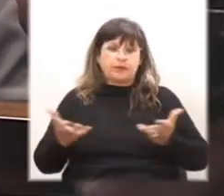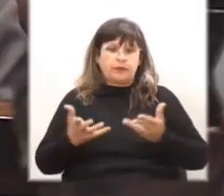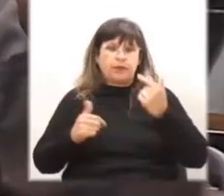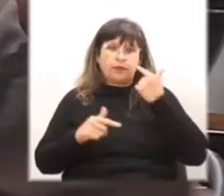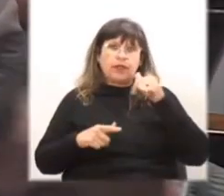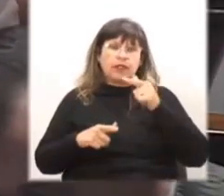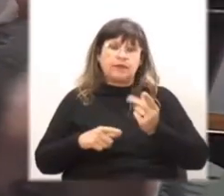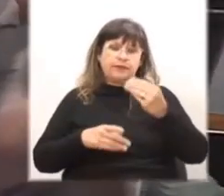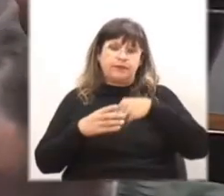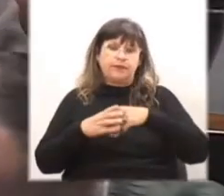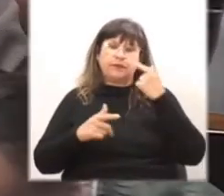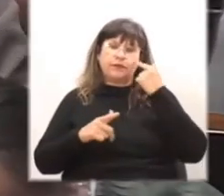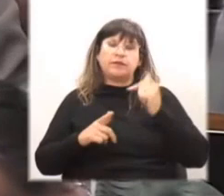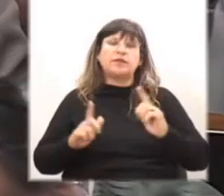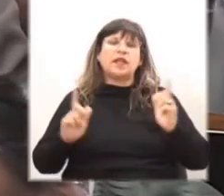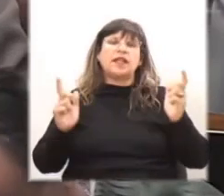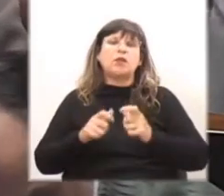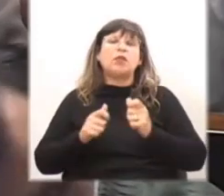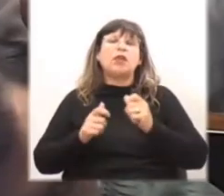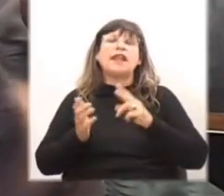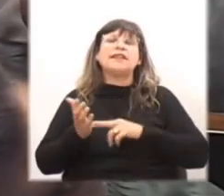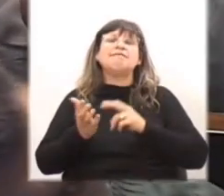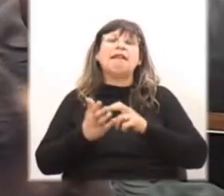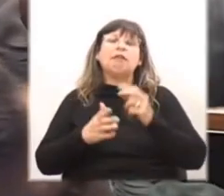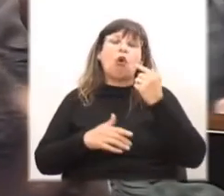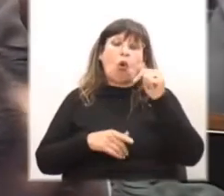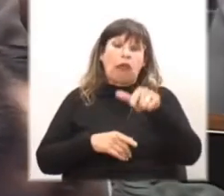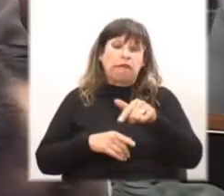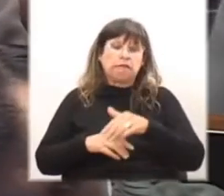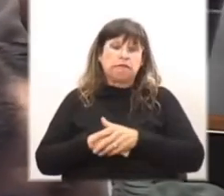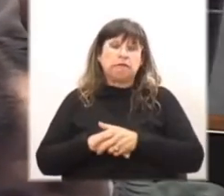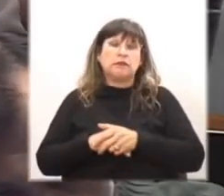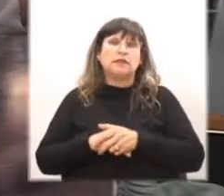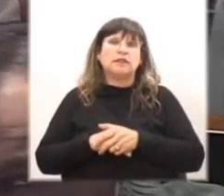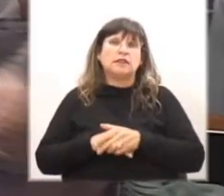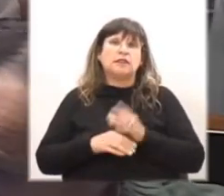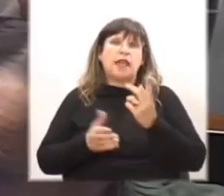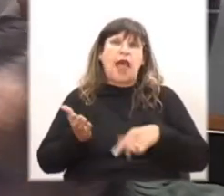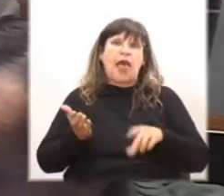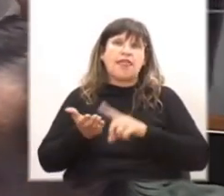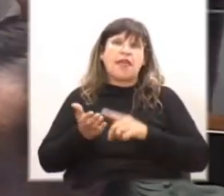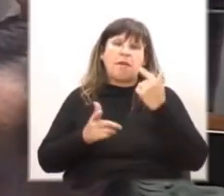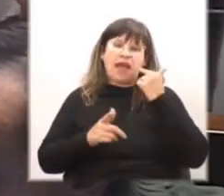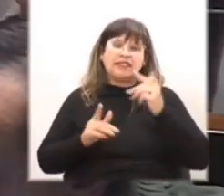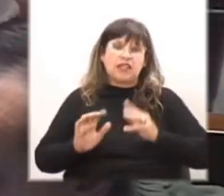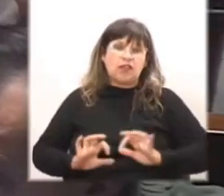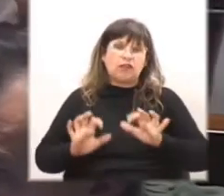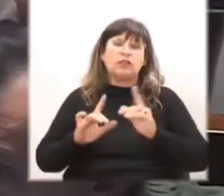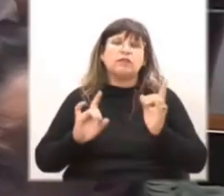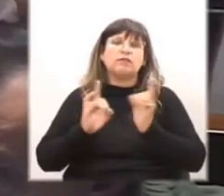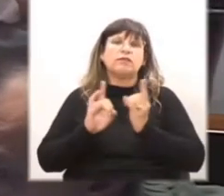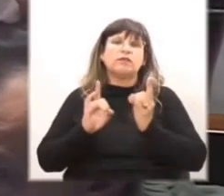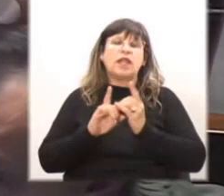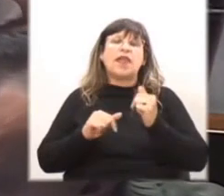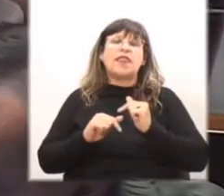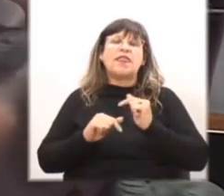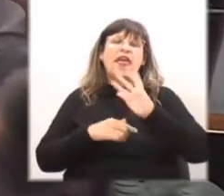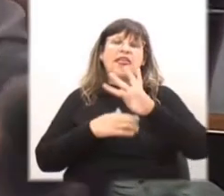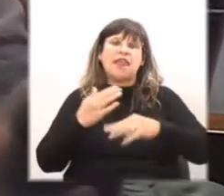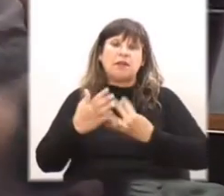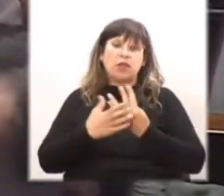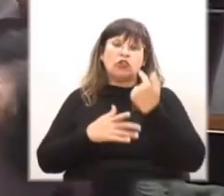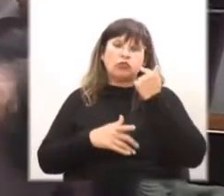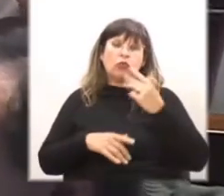integra el Tribunal Arbitral de Salto Grande, que además es funcionario del Parlamento del Mercosur,